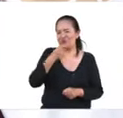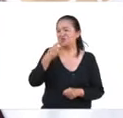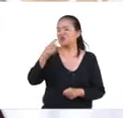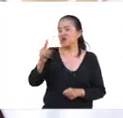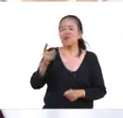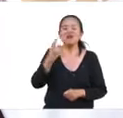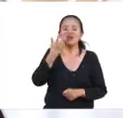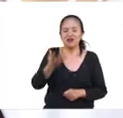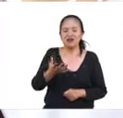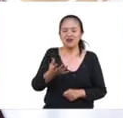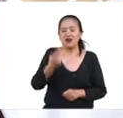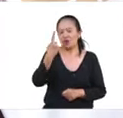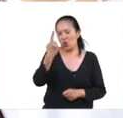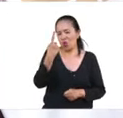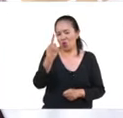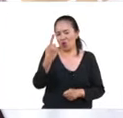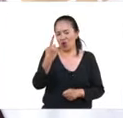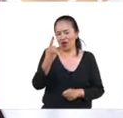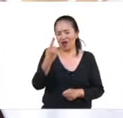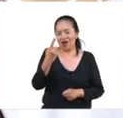asunto interno de una ruta